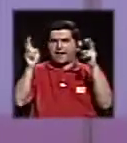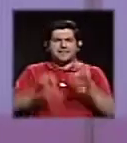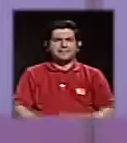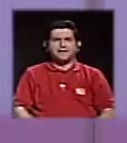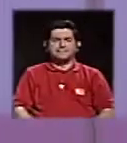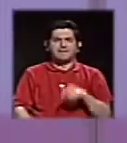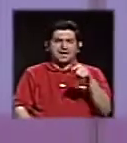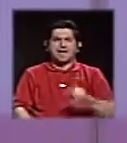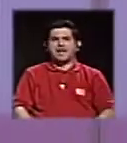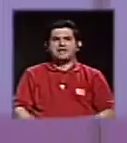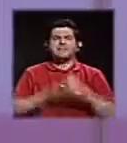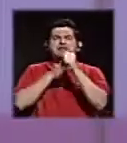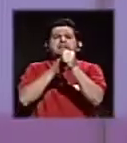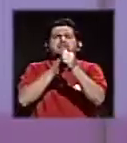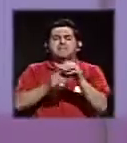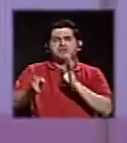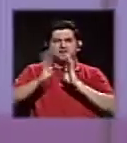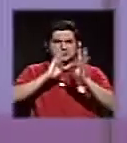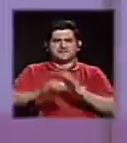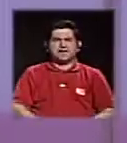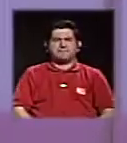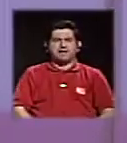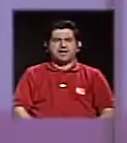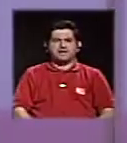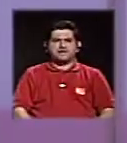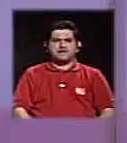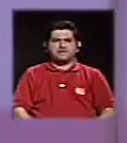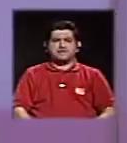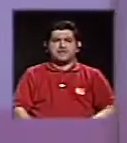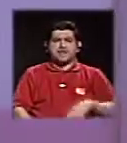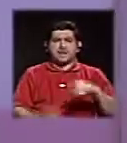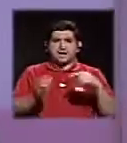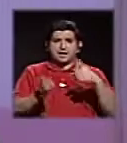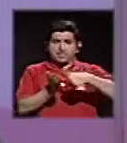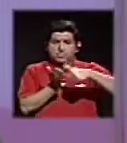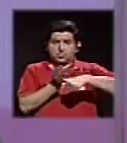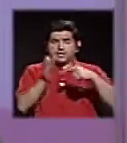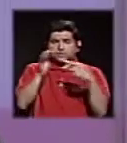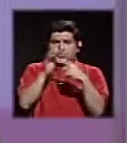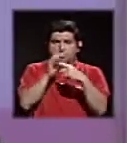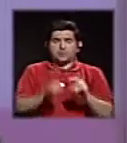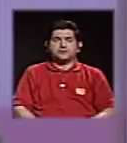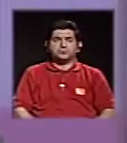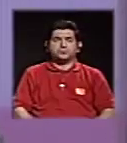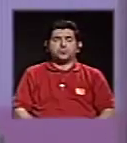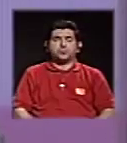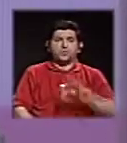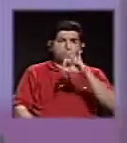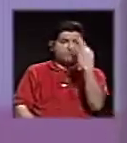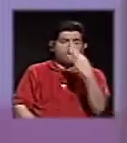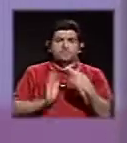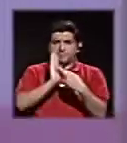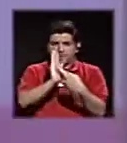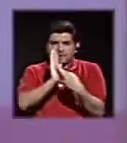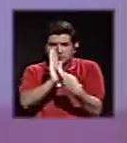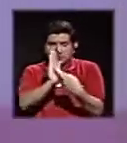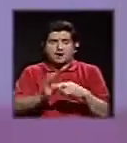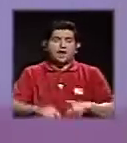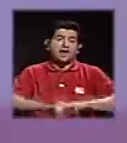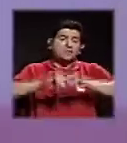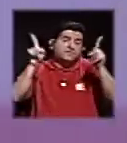encabezamientos si estamos hablando de cargos de elección popular por el sistema de representación que si